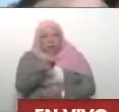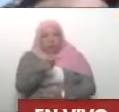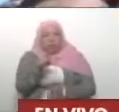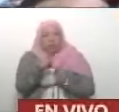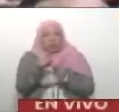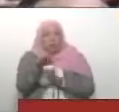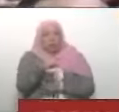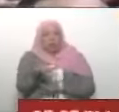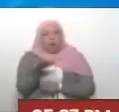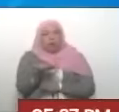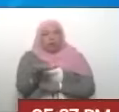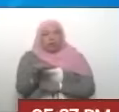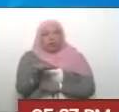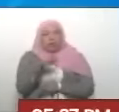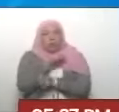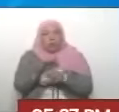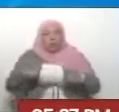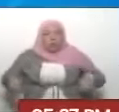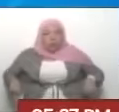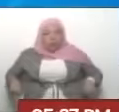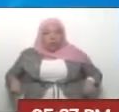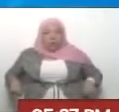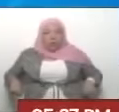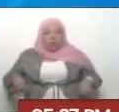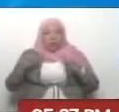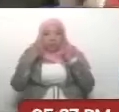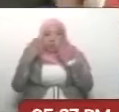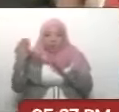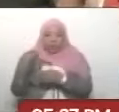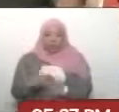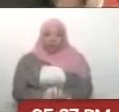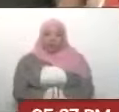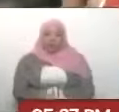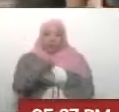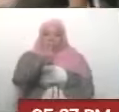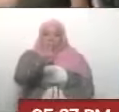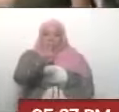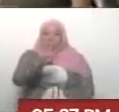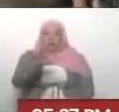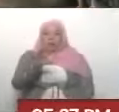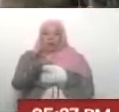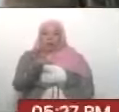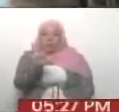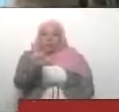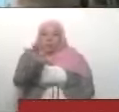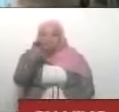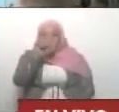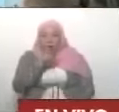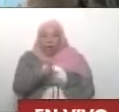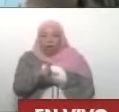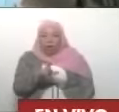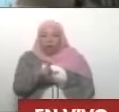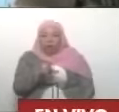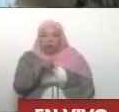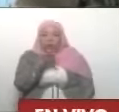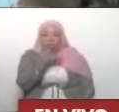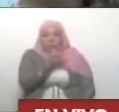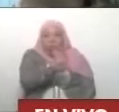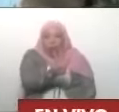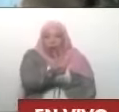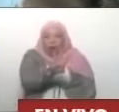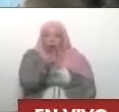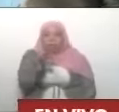dónde? Portuguesa. Portuguesa, ahí está, mira. Cuarto, quinto año. Allá cuarto, quinto año